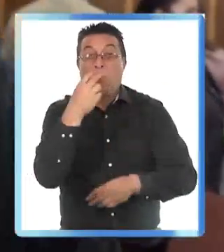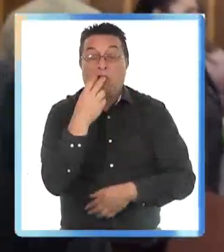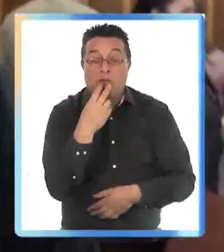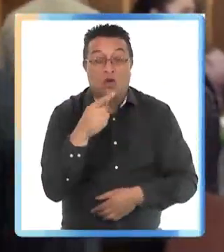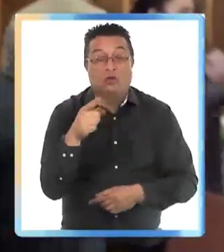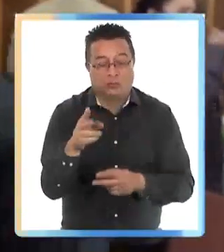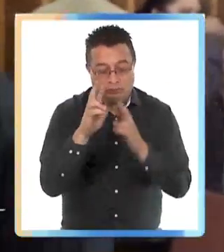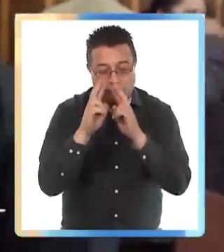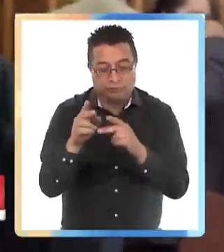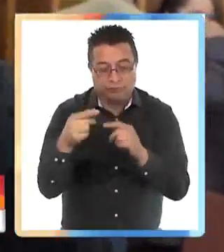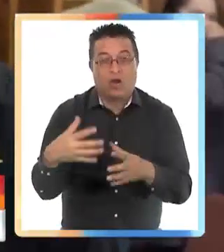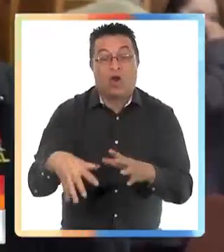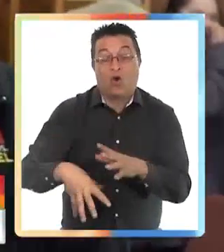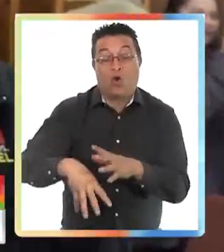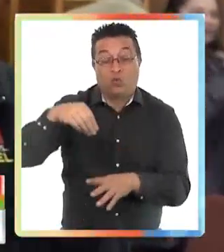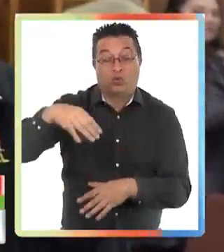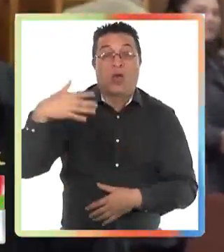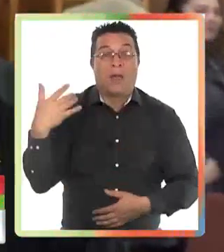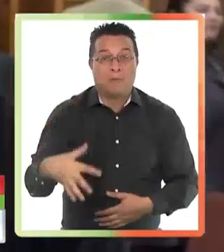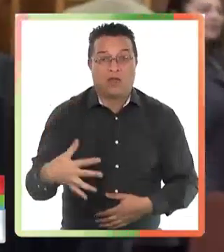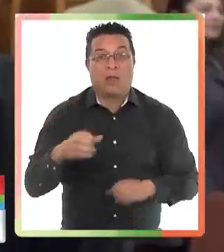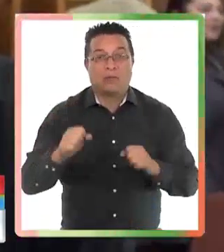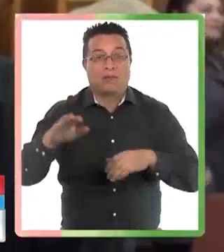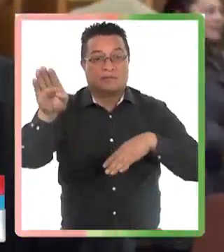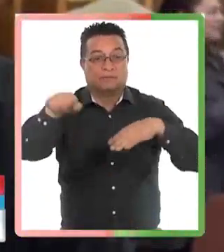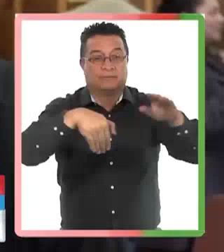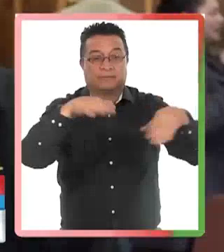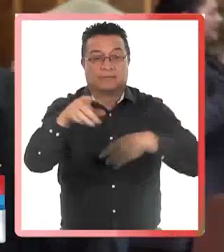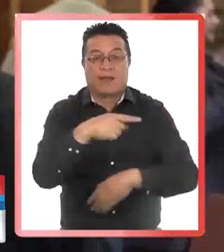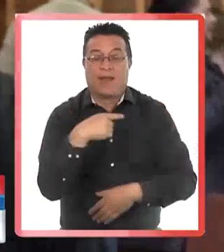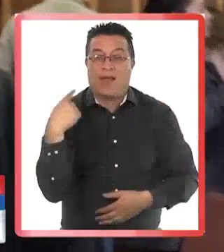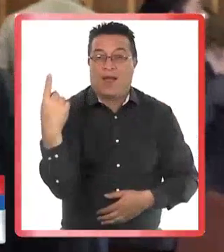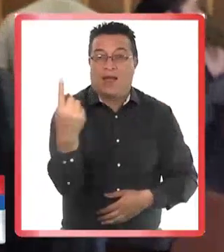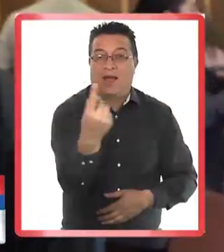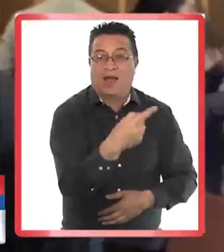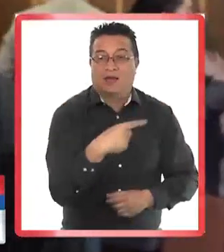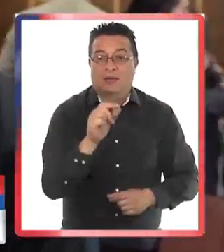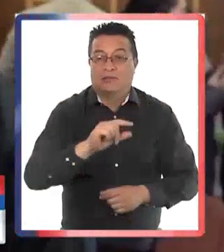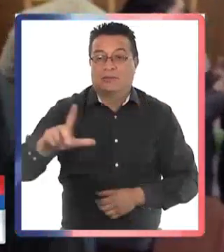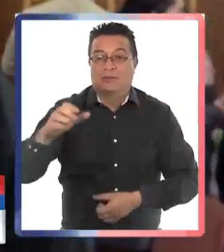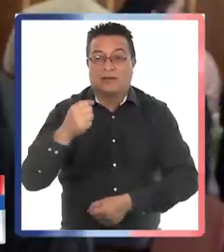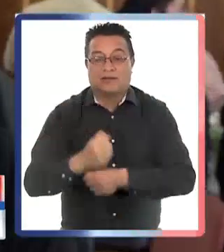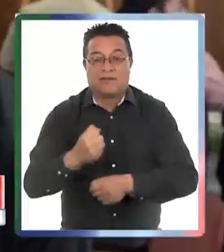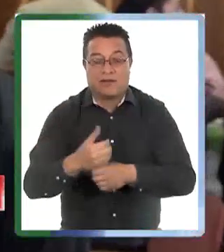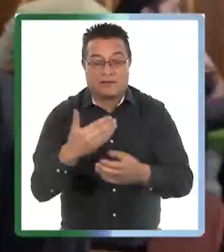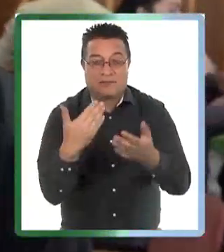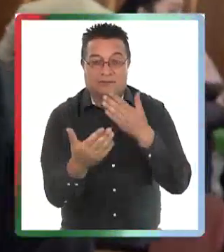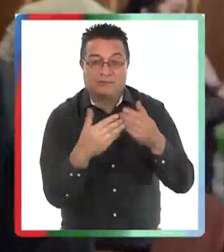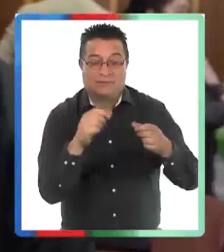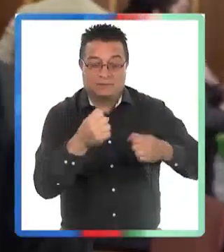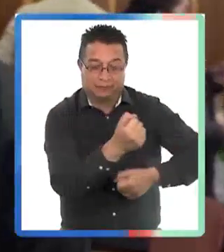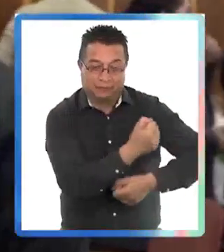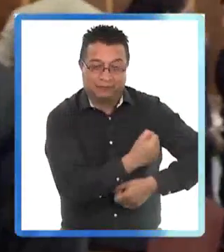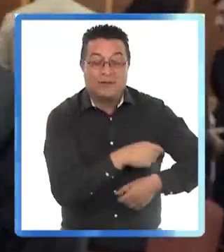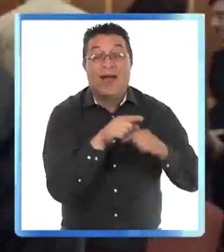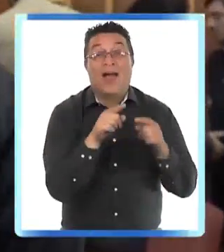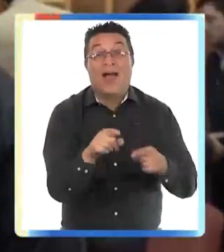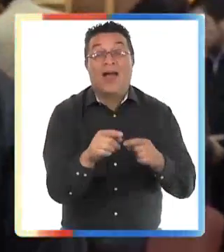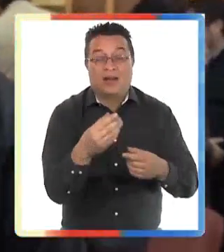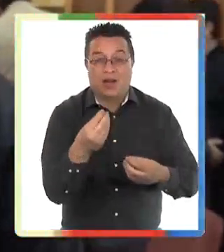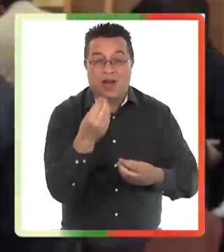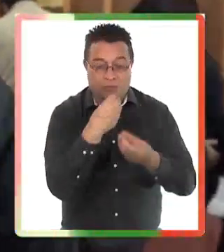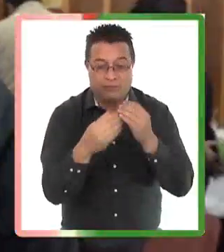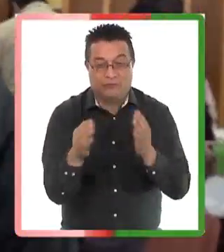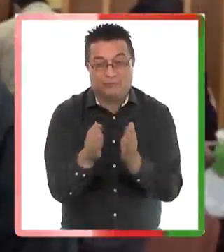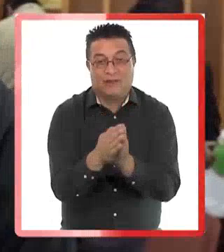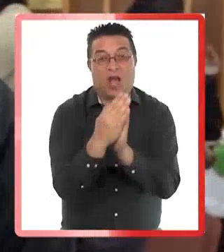programa Sabores del Puerto, está generando este concurso importante para poder convocar a todos los emprendedores gastronómicos a poder concursar y